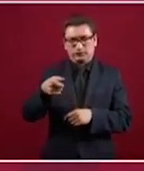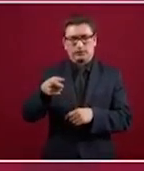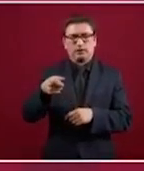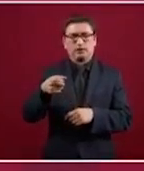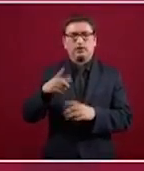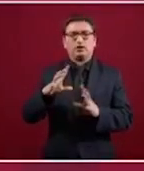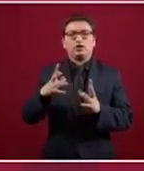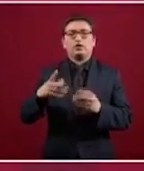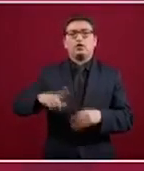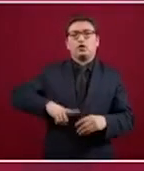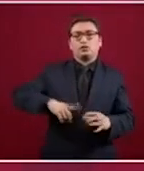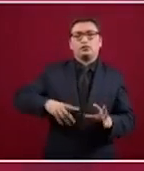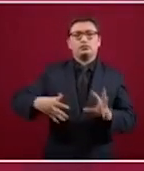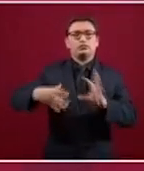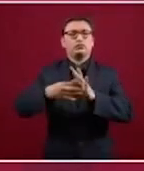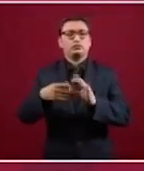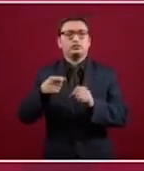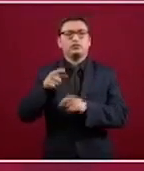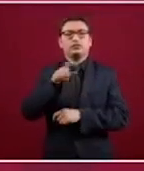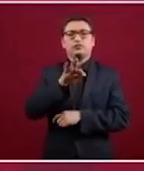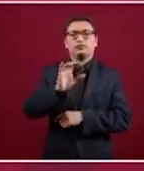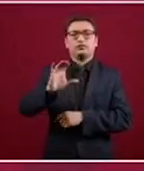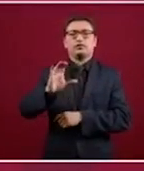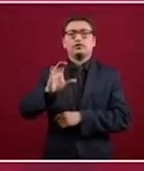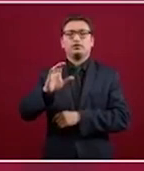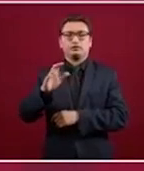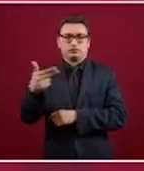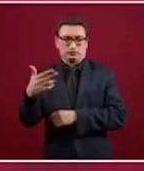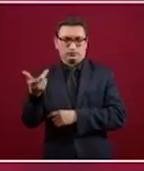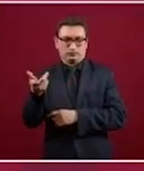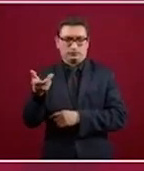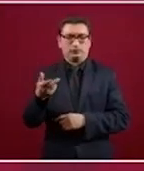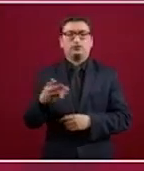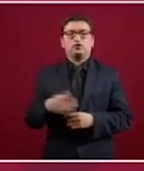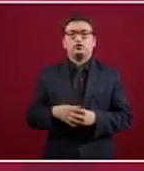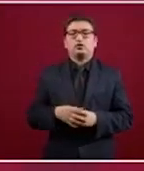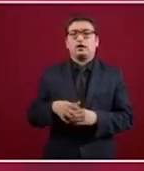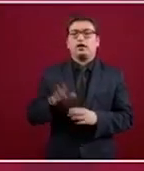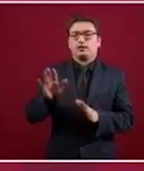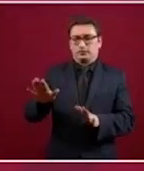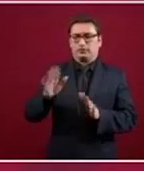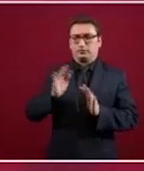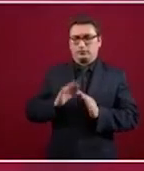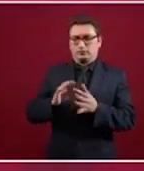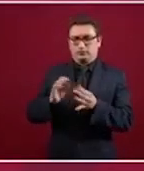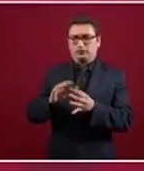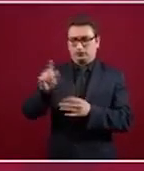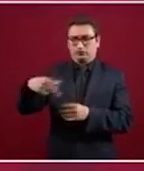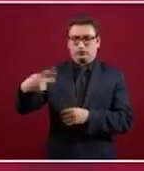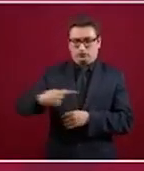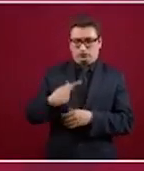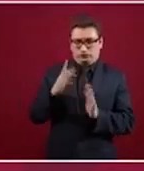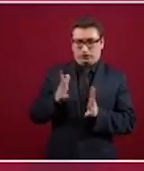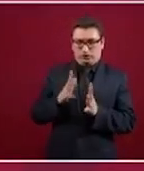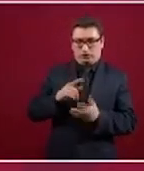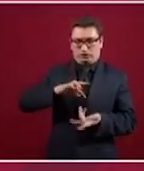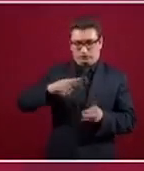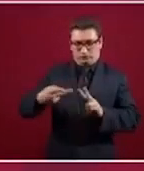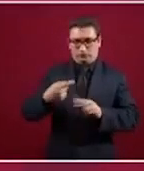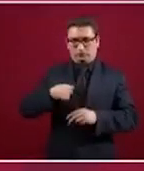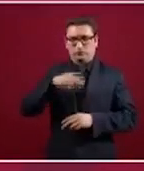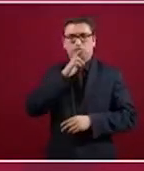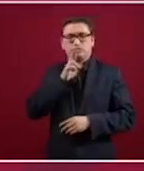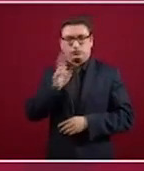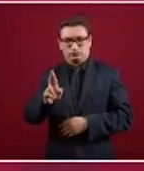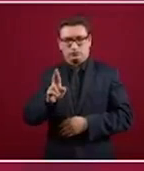gobierno de felipe calderón pero más allá de eso va a haber permíteme ya hablaste esto ahora